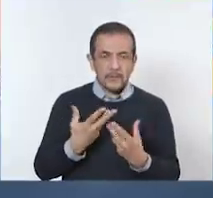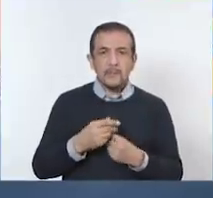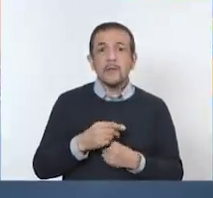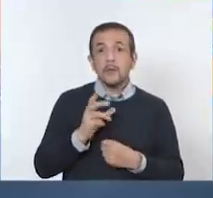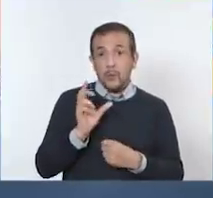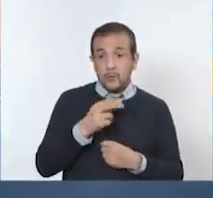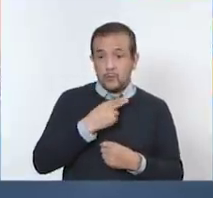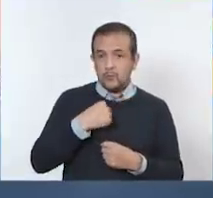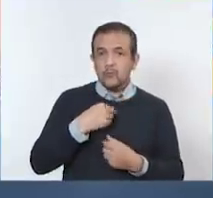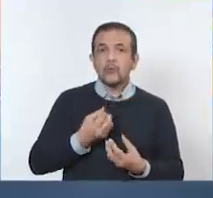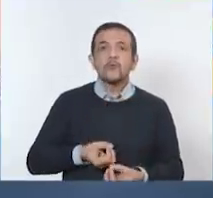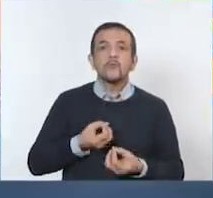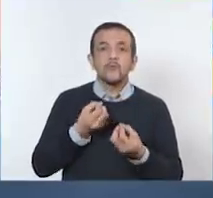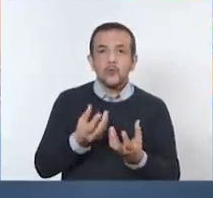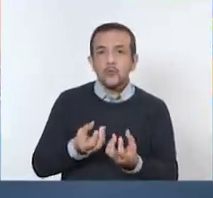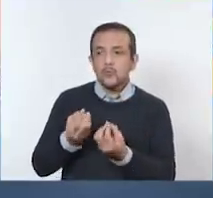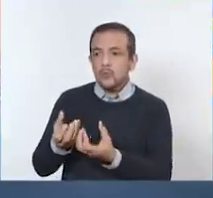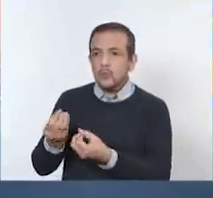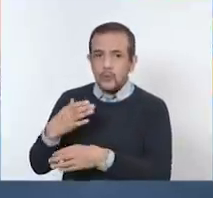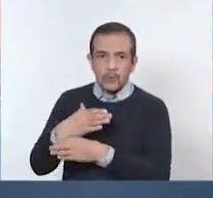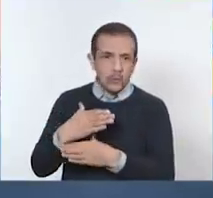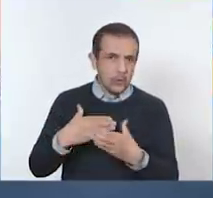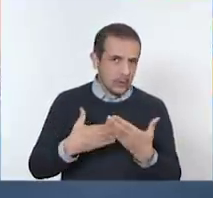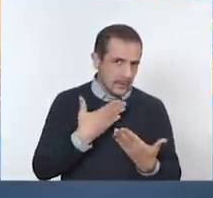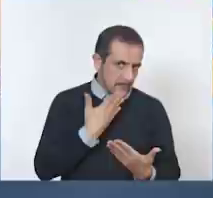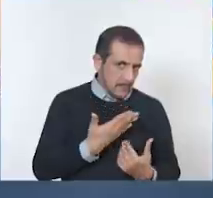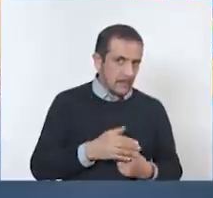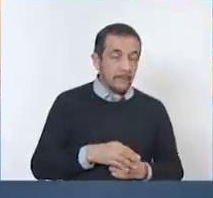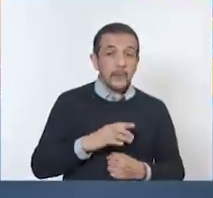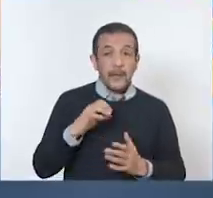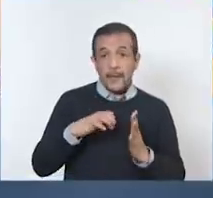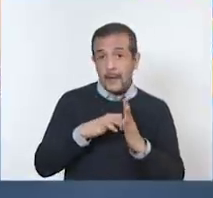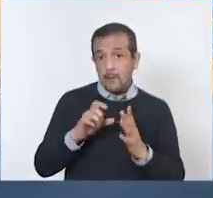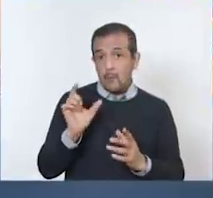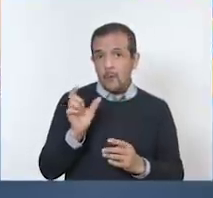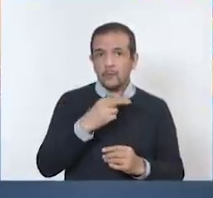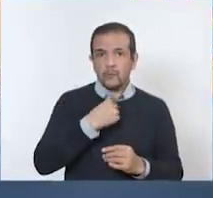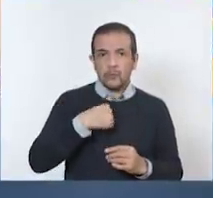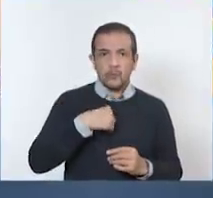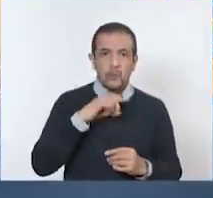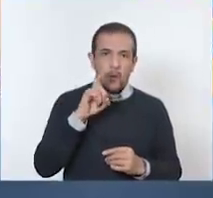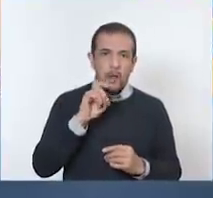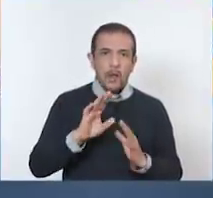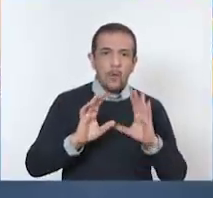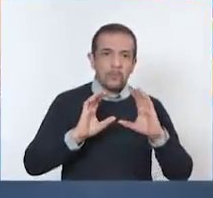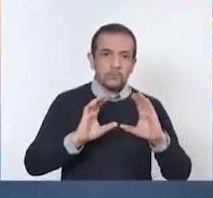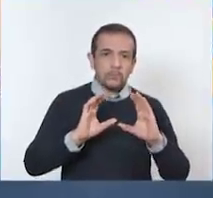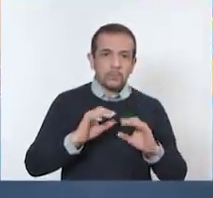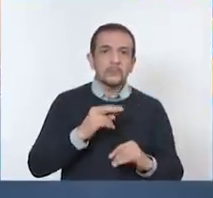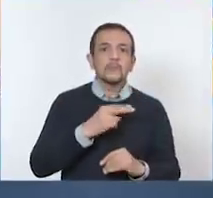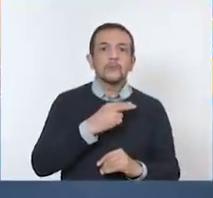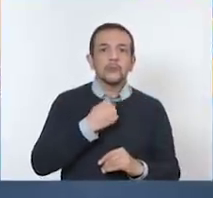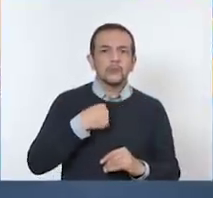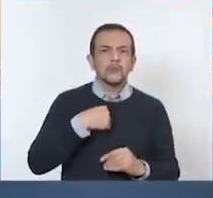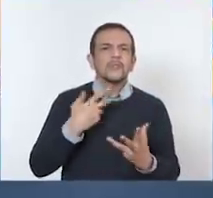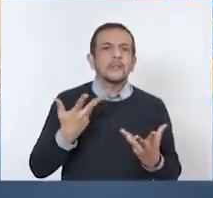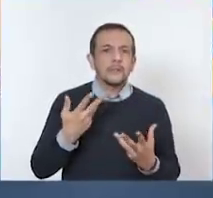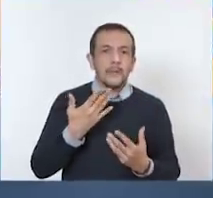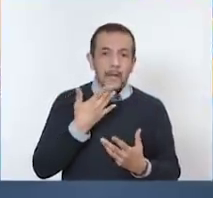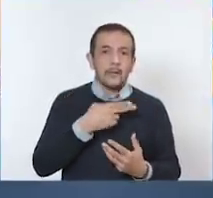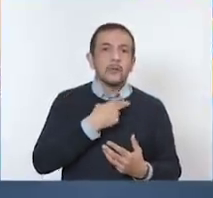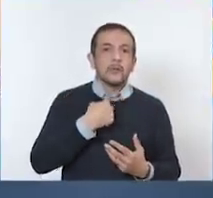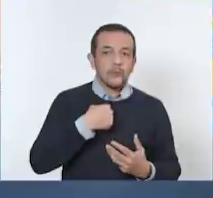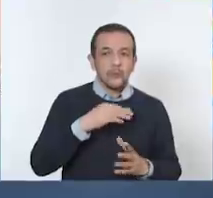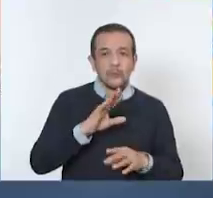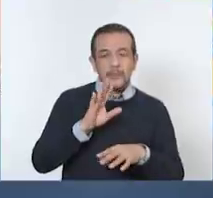estamos aportando al bien común. Por ejemplo, cuando cuidamos el agua, contribuimos a que otras personas